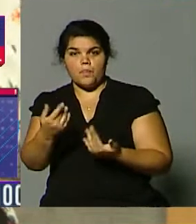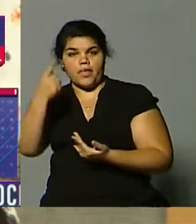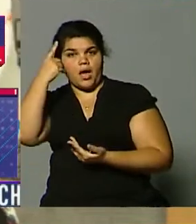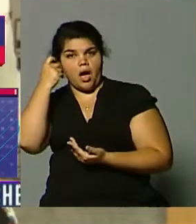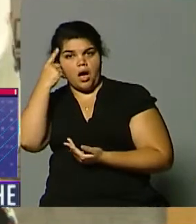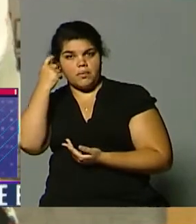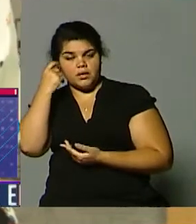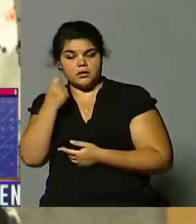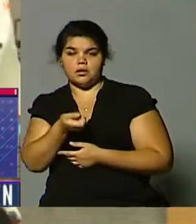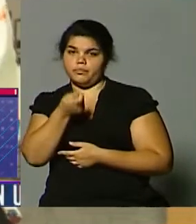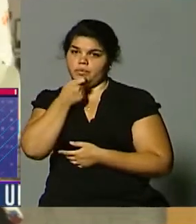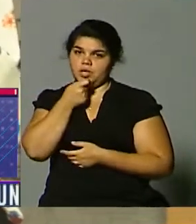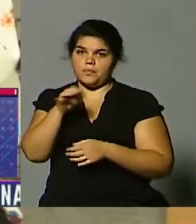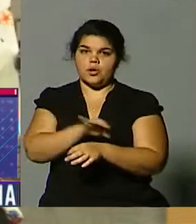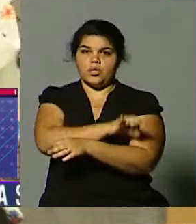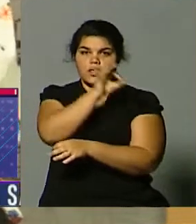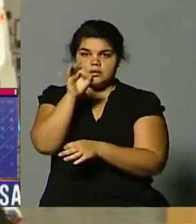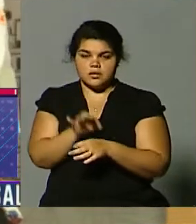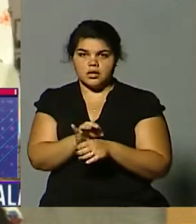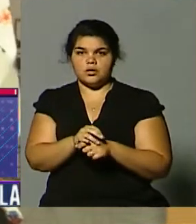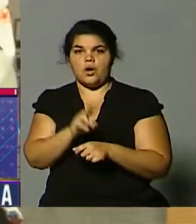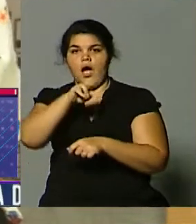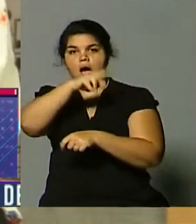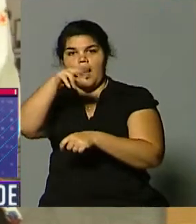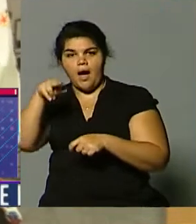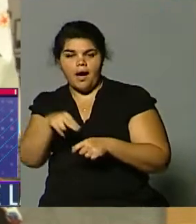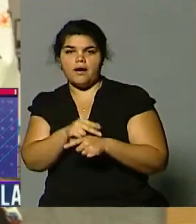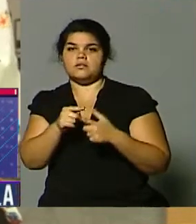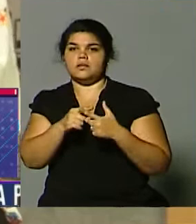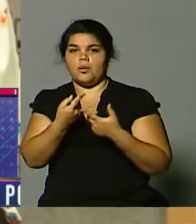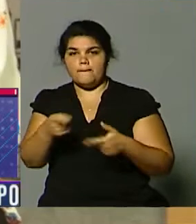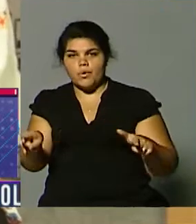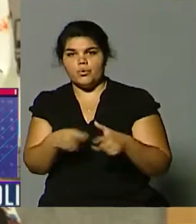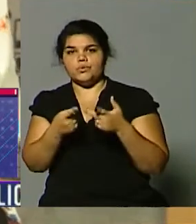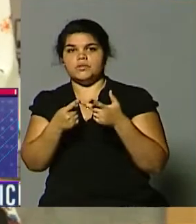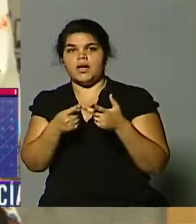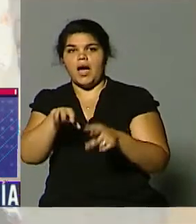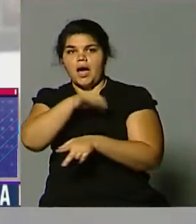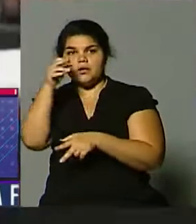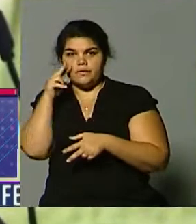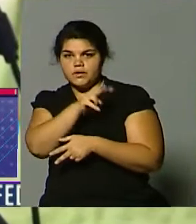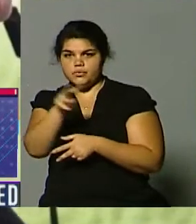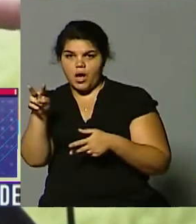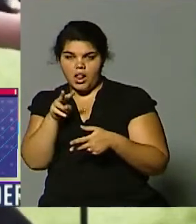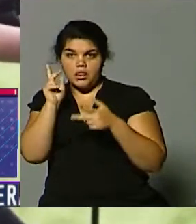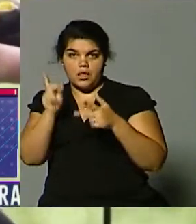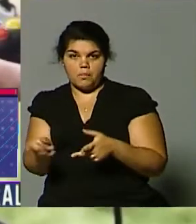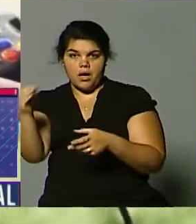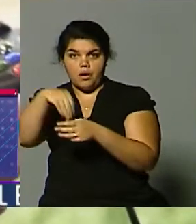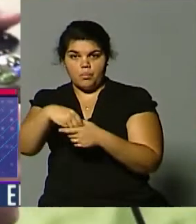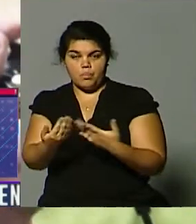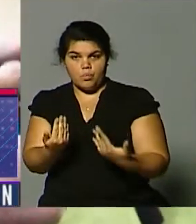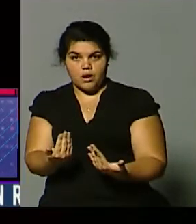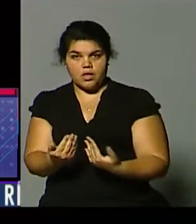cursan carreras como diseño, artes del espectáculo, música, artes visuales, pero también